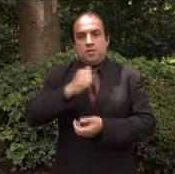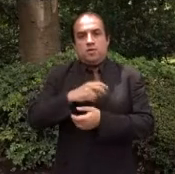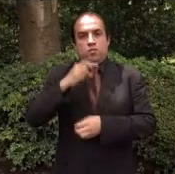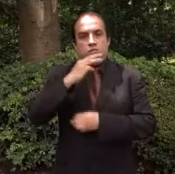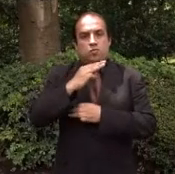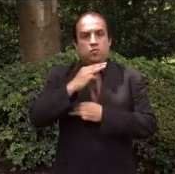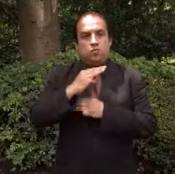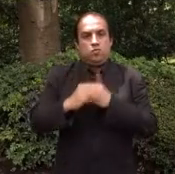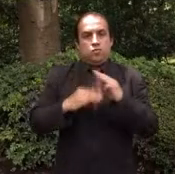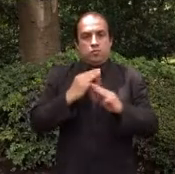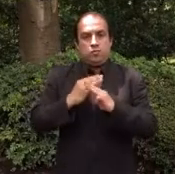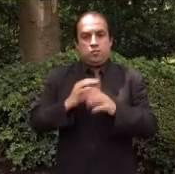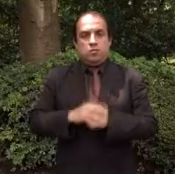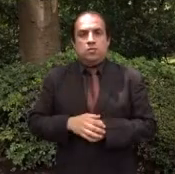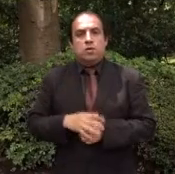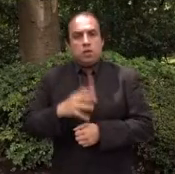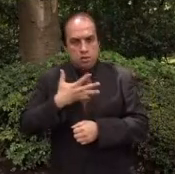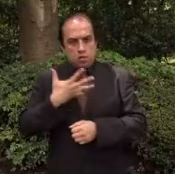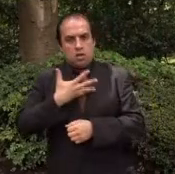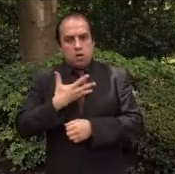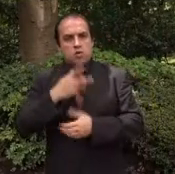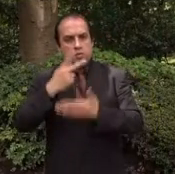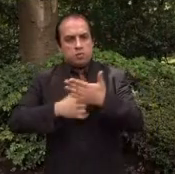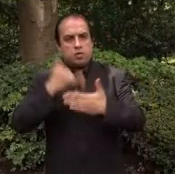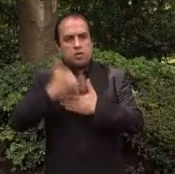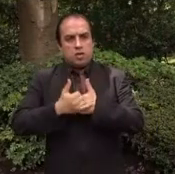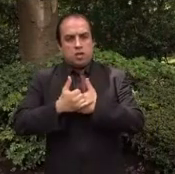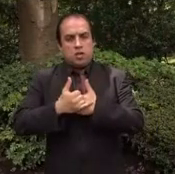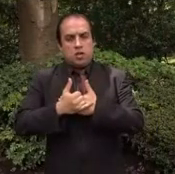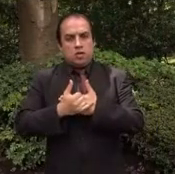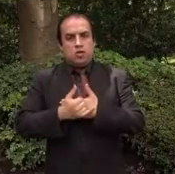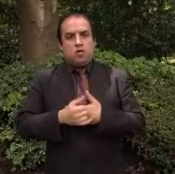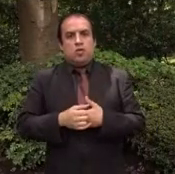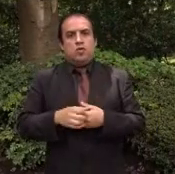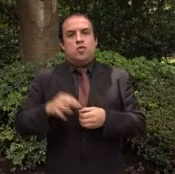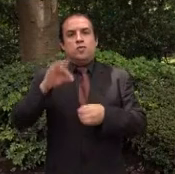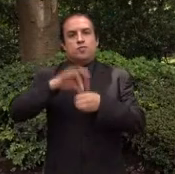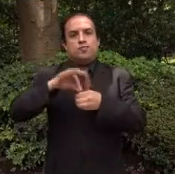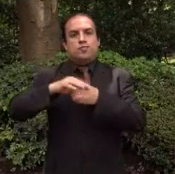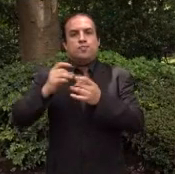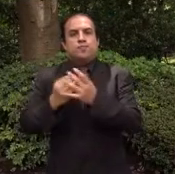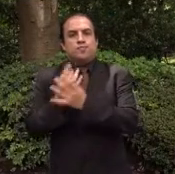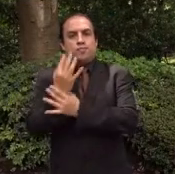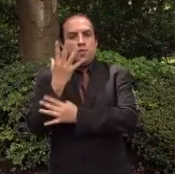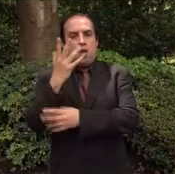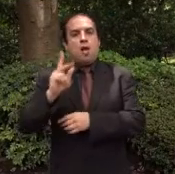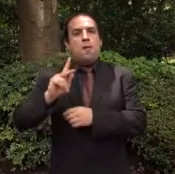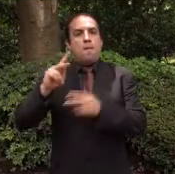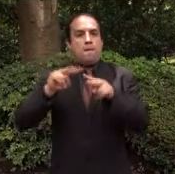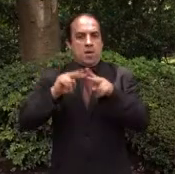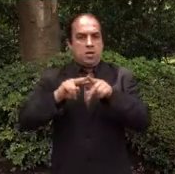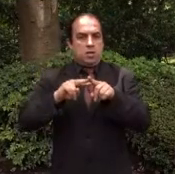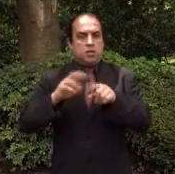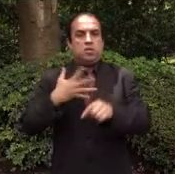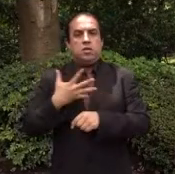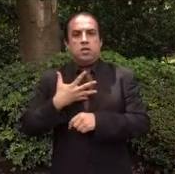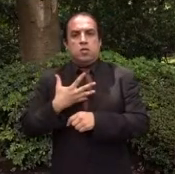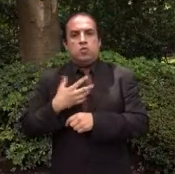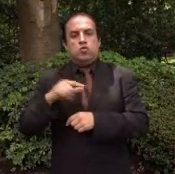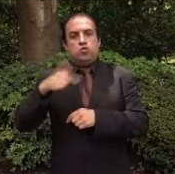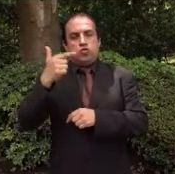tenemos el proyecto Sembrando Parques. Sembrando Parques incluye 12 espacios de